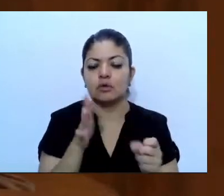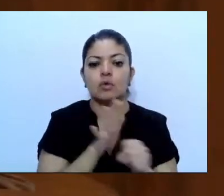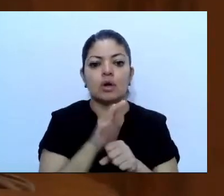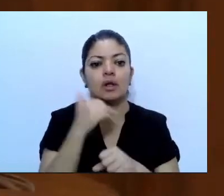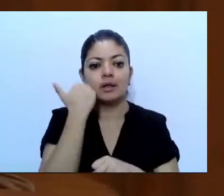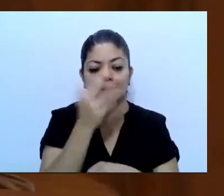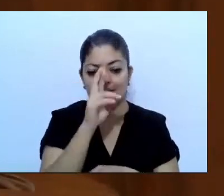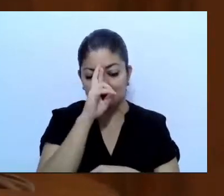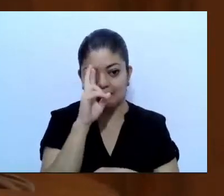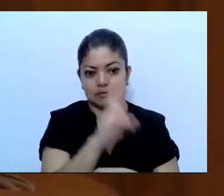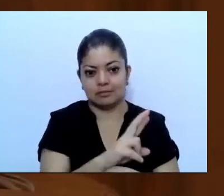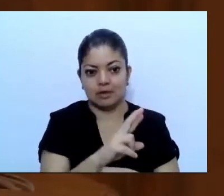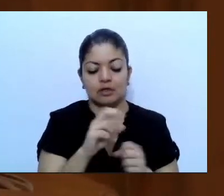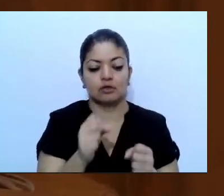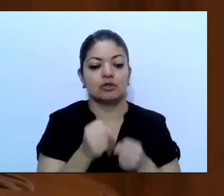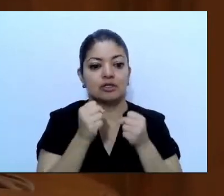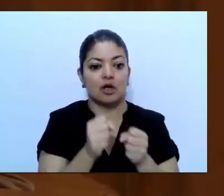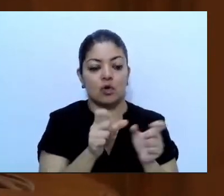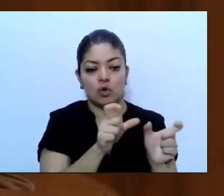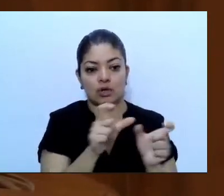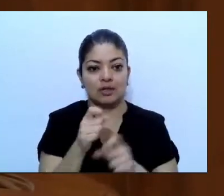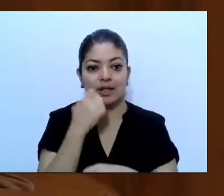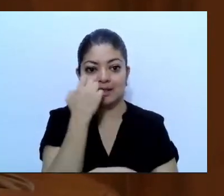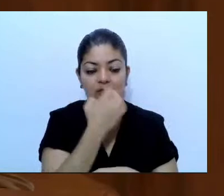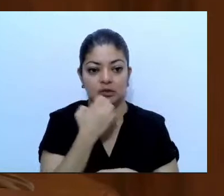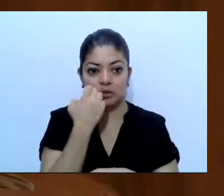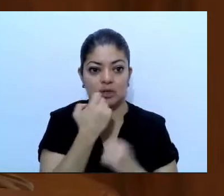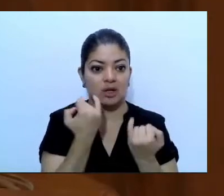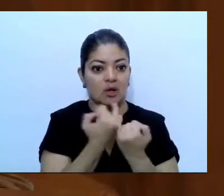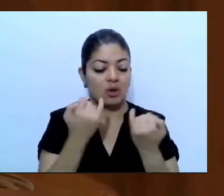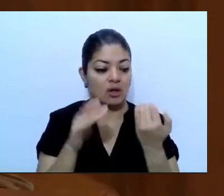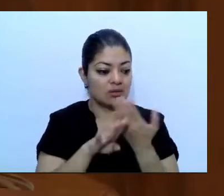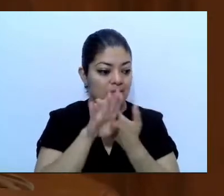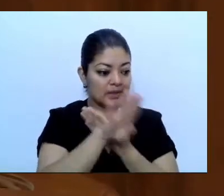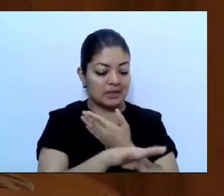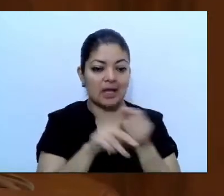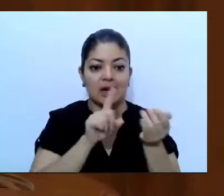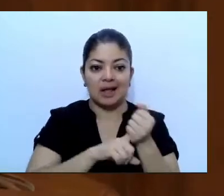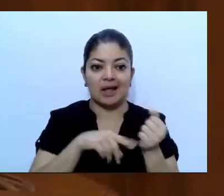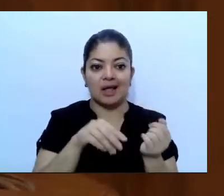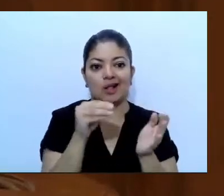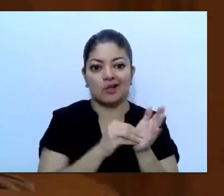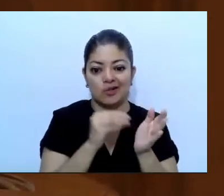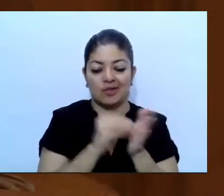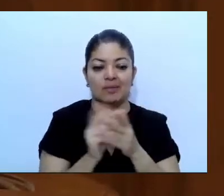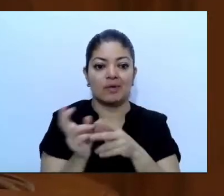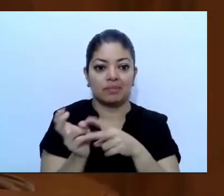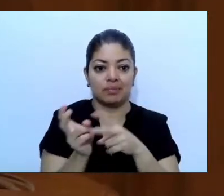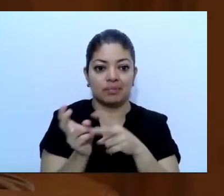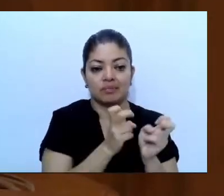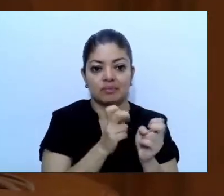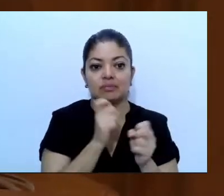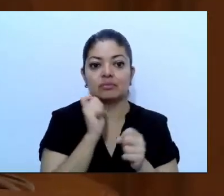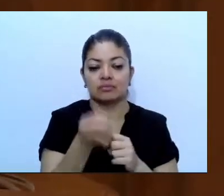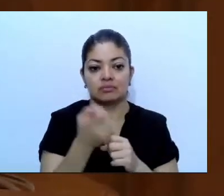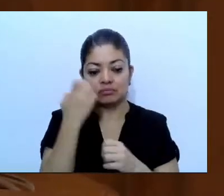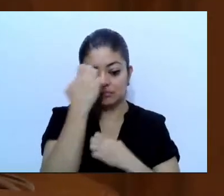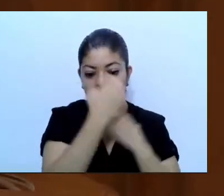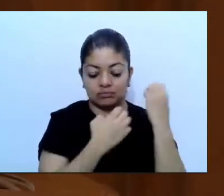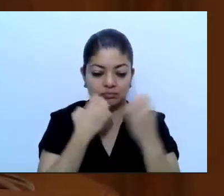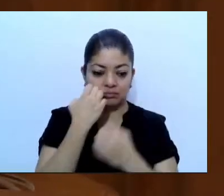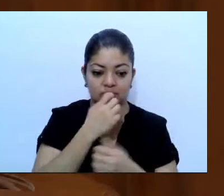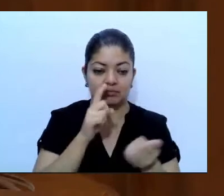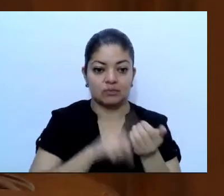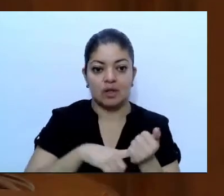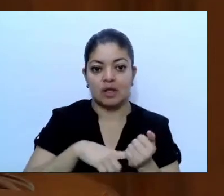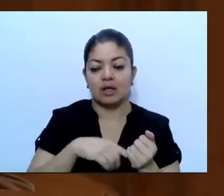garantizar la seguridad en las escuelas y prevenir que se cometan este tipo de acciones, evitando la afectación de los servidores